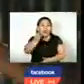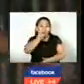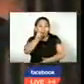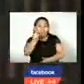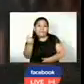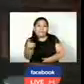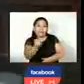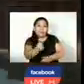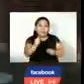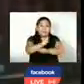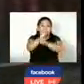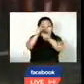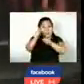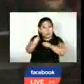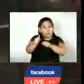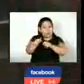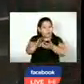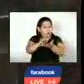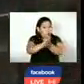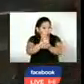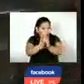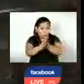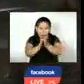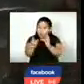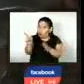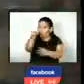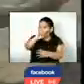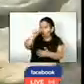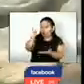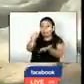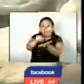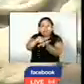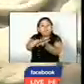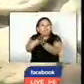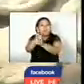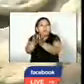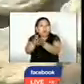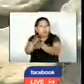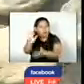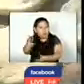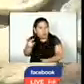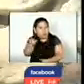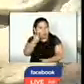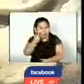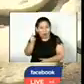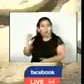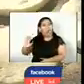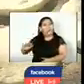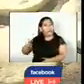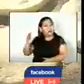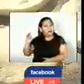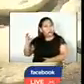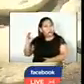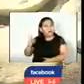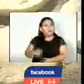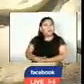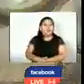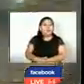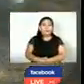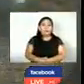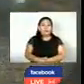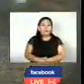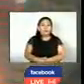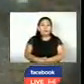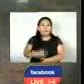salvadoreños no son tortillas son pupusas pero mire el color son pupusas